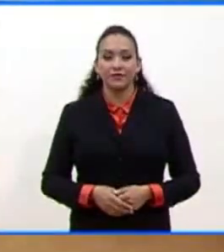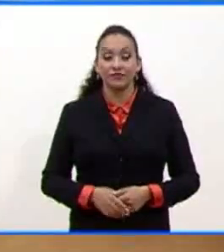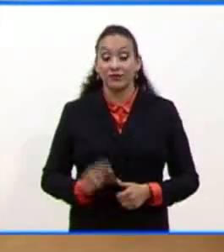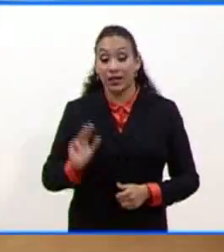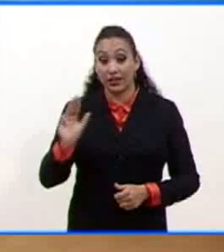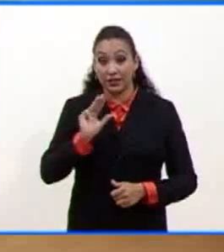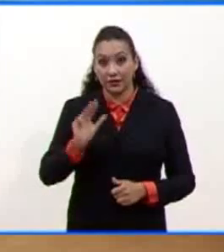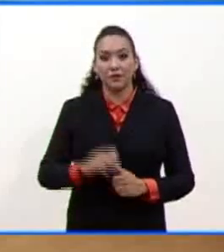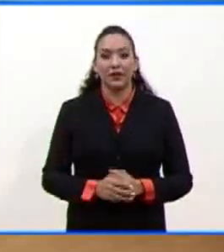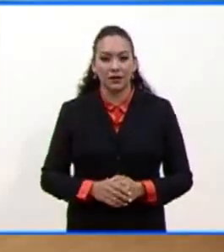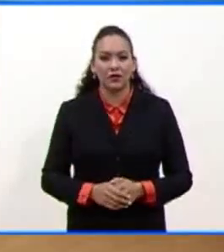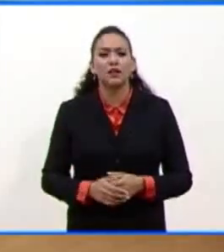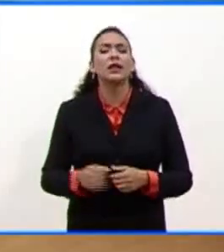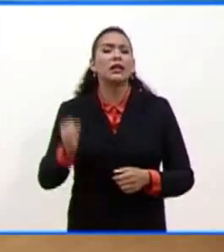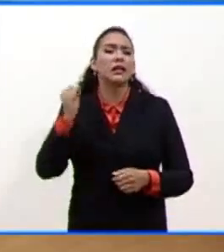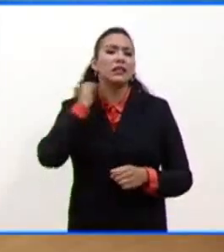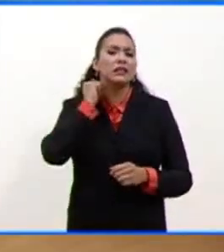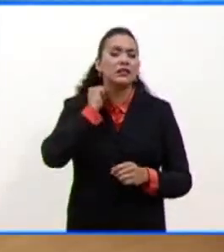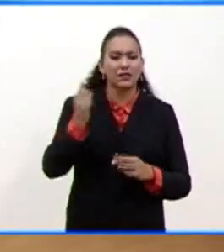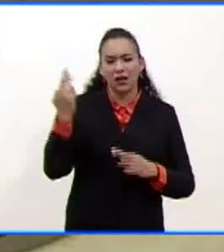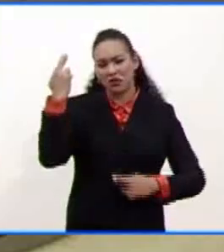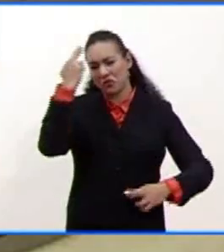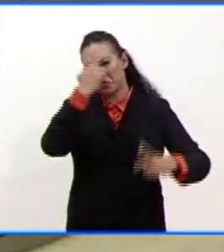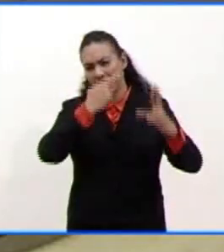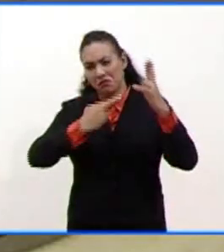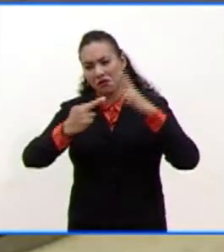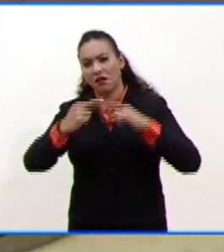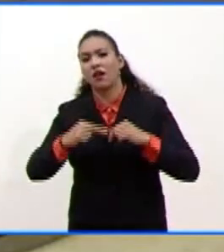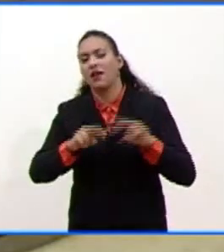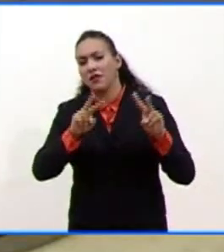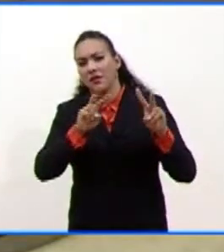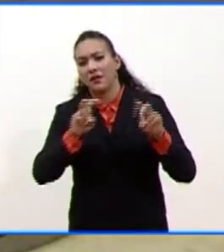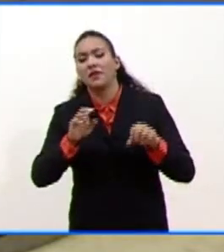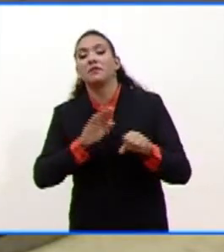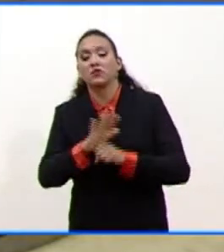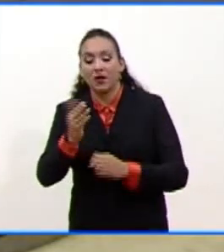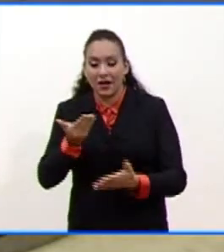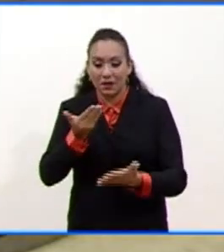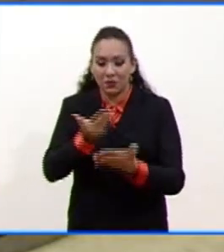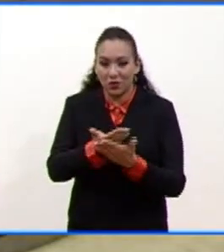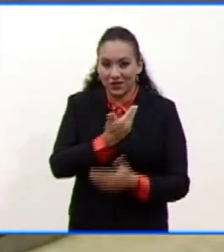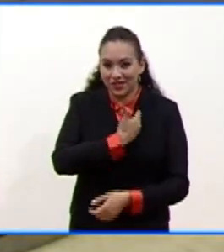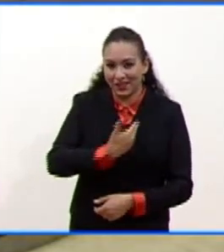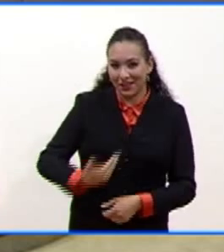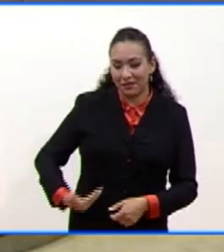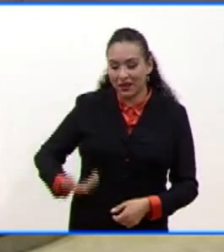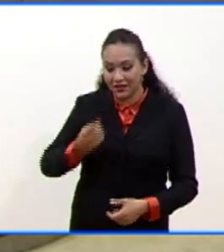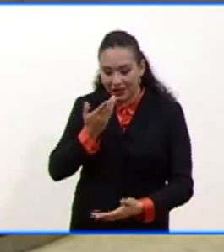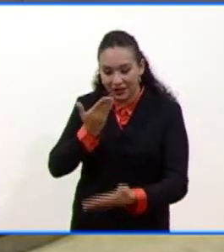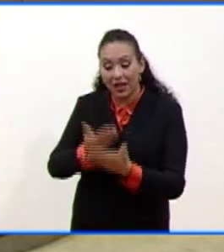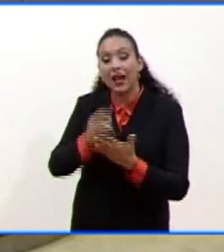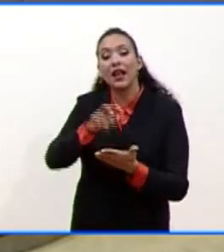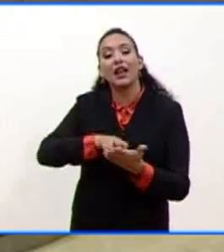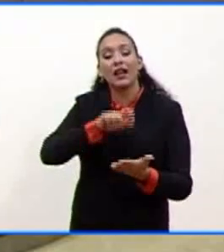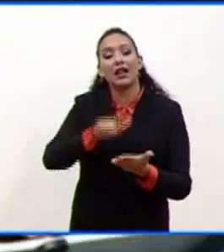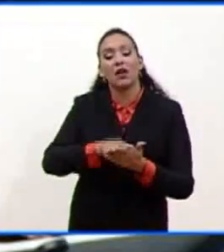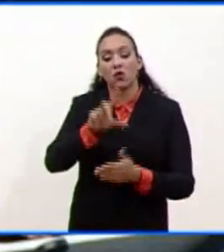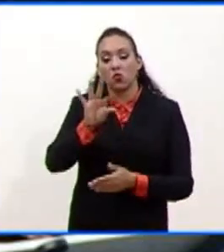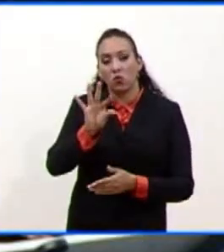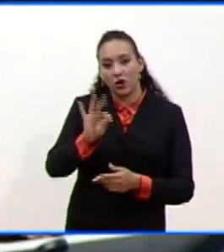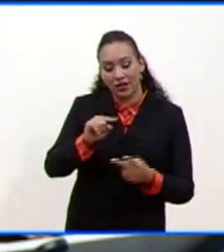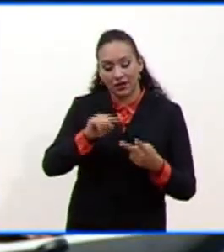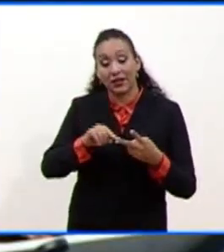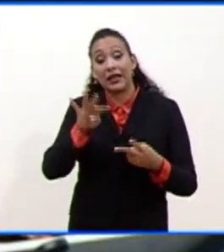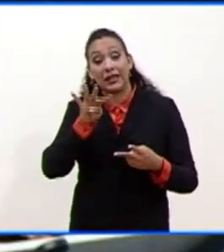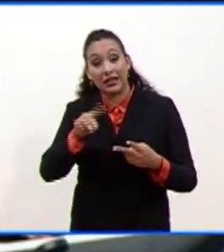Este miércoles el Pleno del Senado discutirá y, en su caso, aprobará la iniciativa presidencial de reformas a los artículos 40